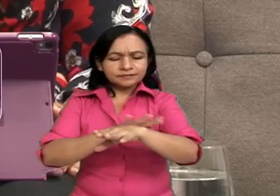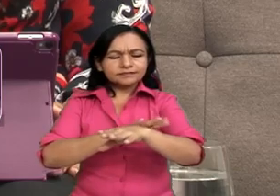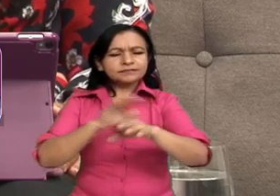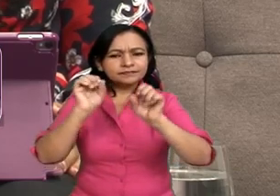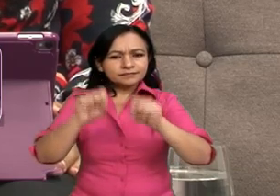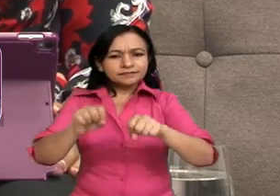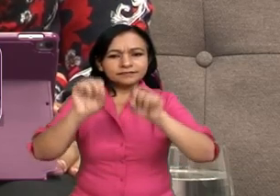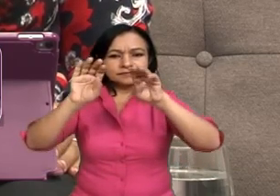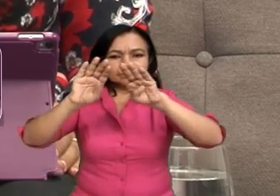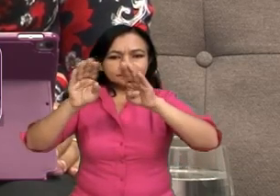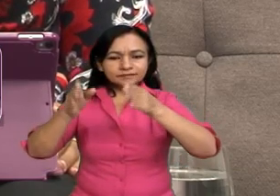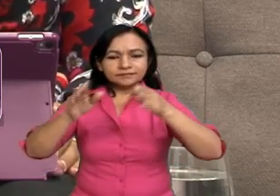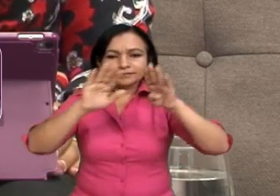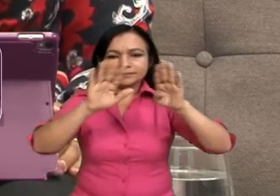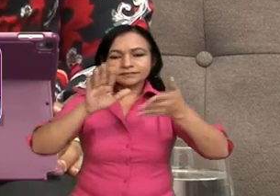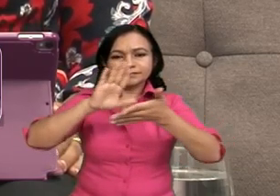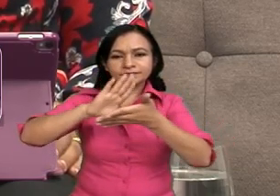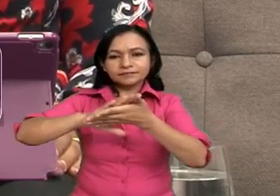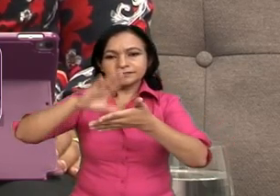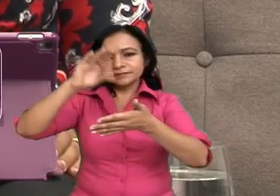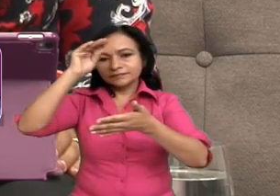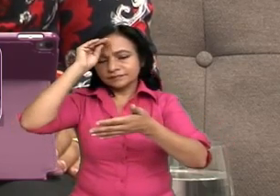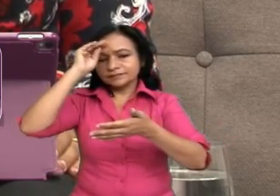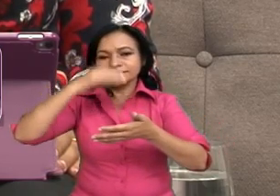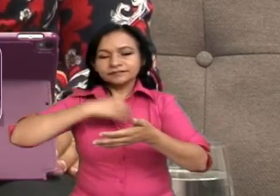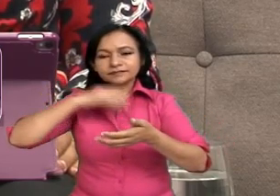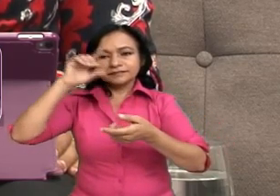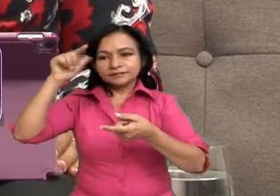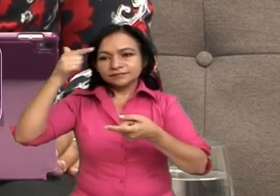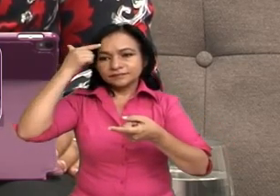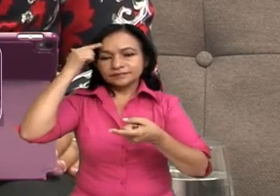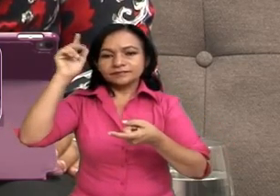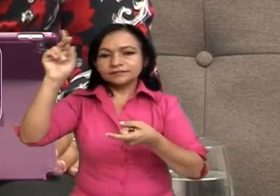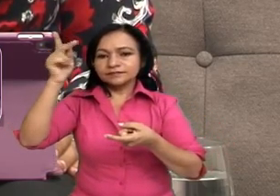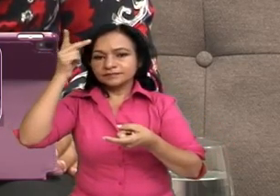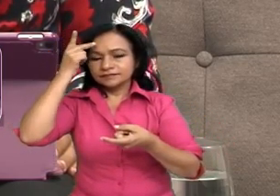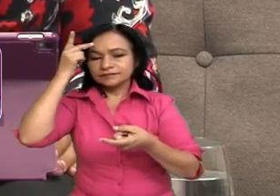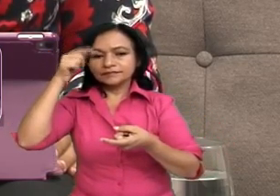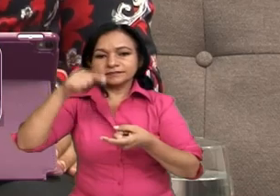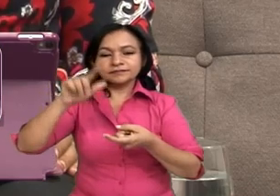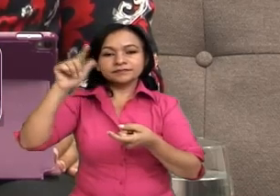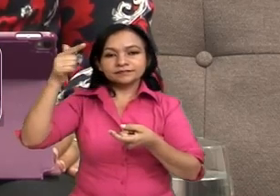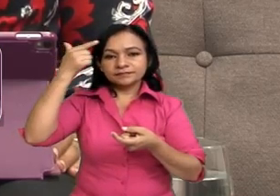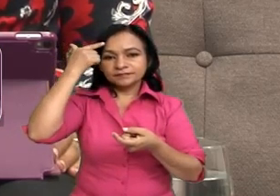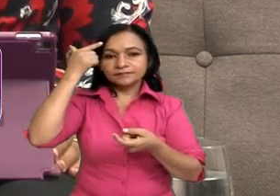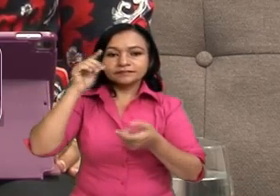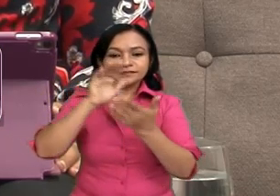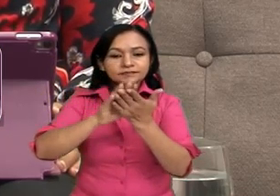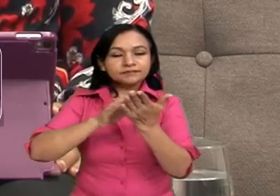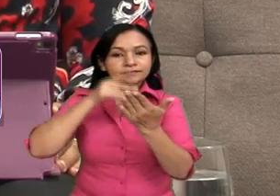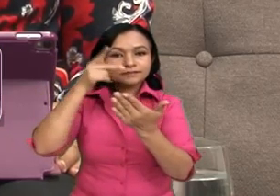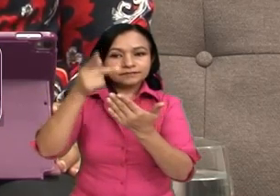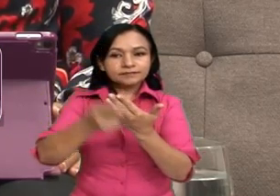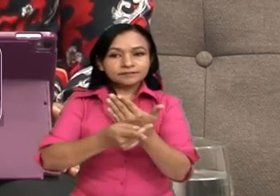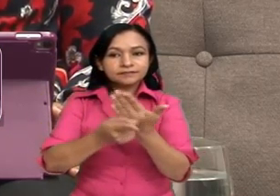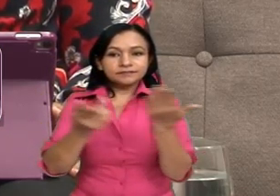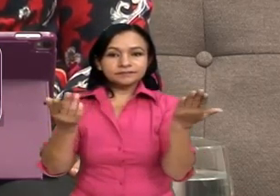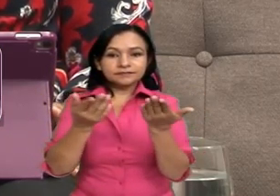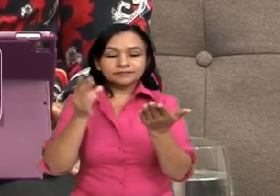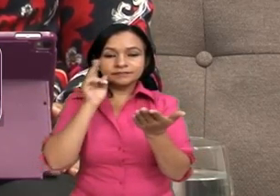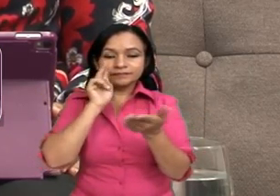se siente que la mujer está apropiada, claro, de su gobierno, de las políticas de este gobierno, de programas, imagínate